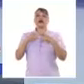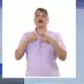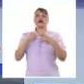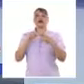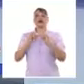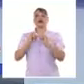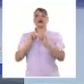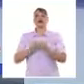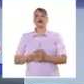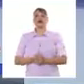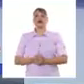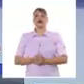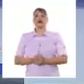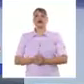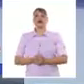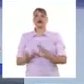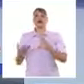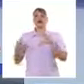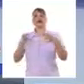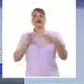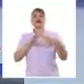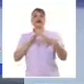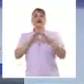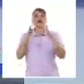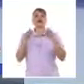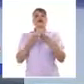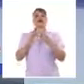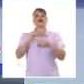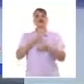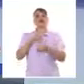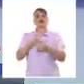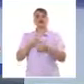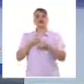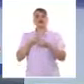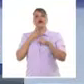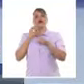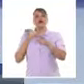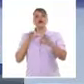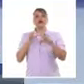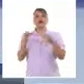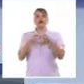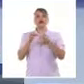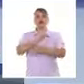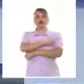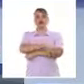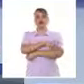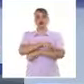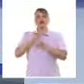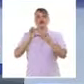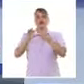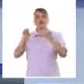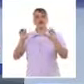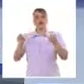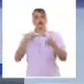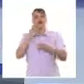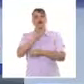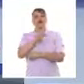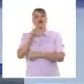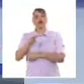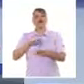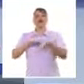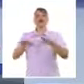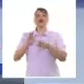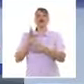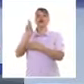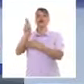Ante los desafíos y las complejidades del mundo actual, el movimiento de países no alineados está convocado a adoptar acciones urgentes en favor